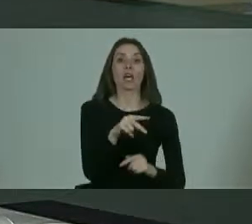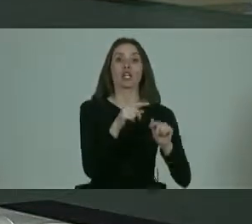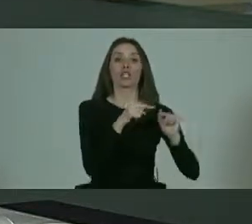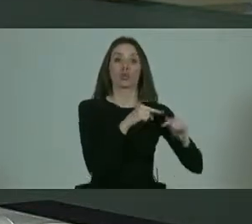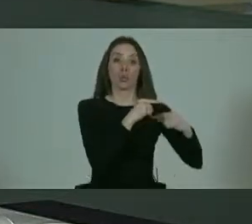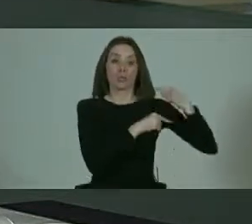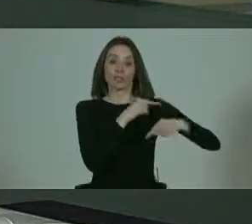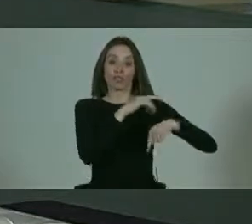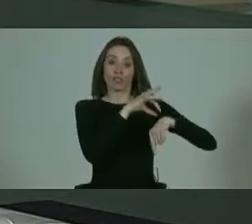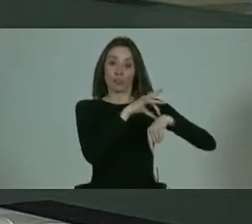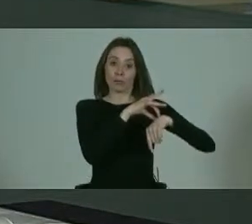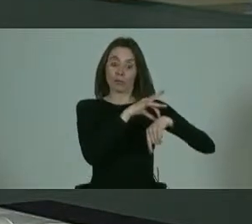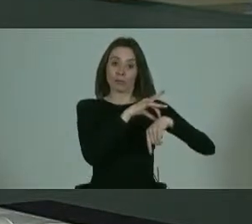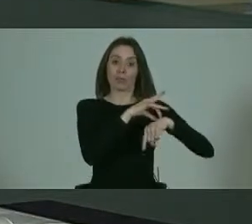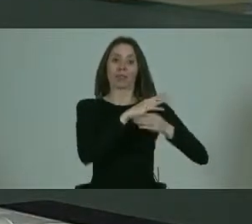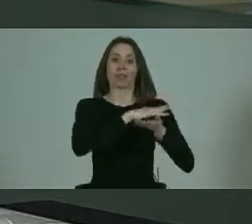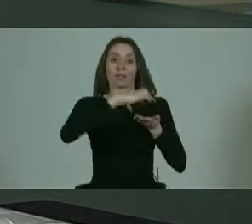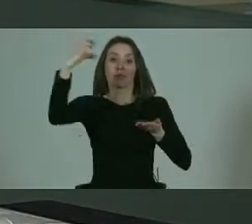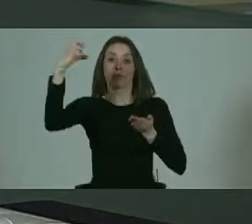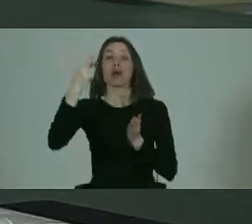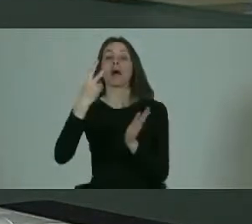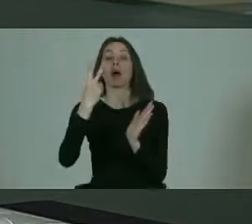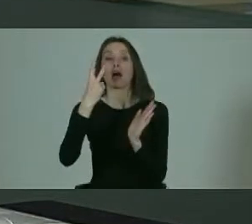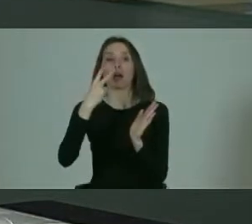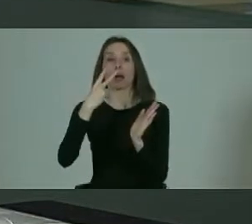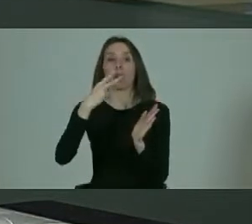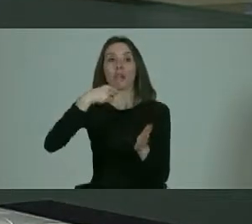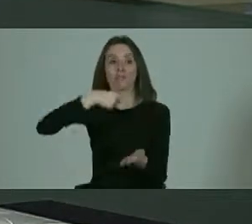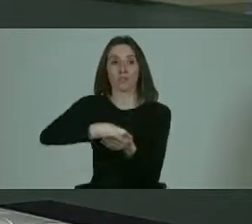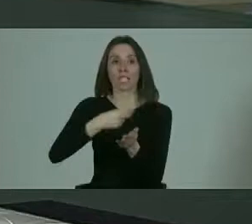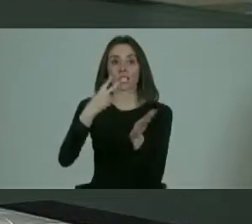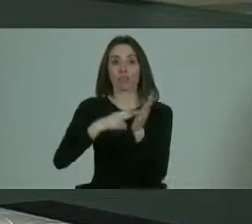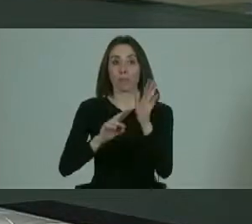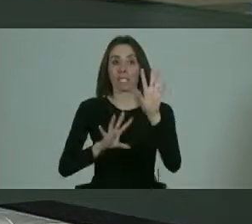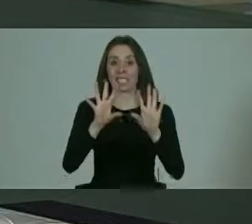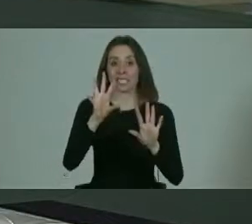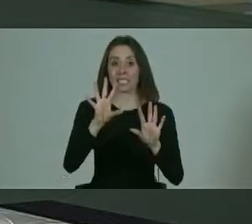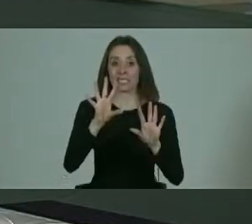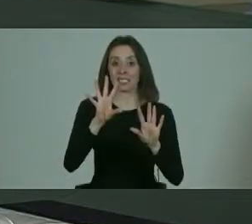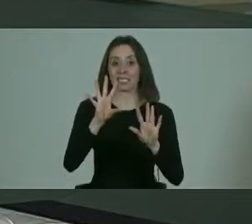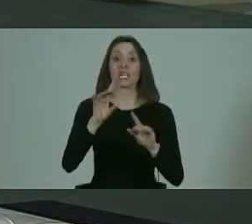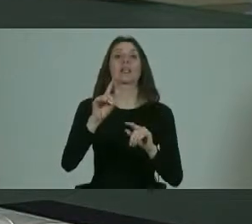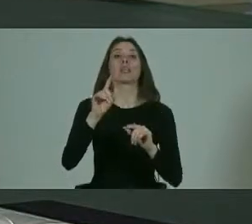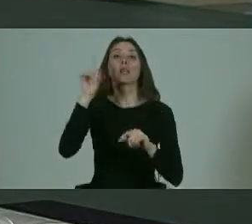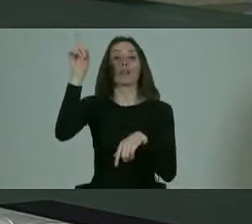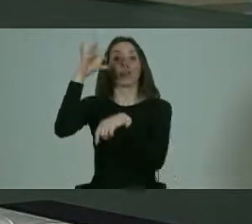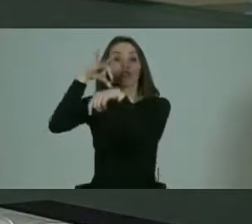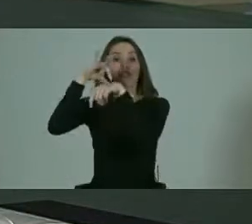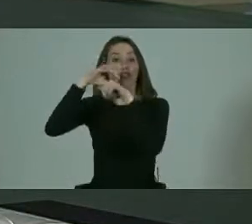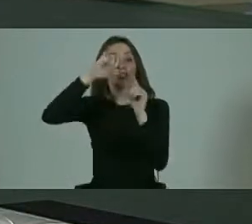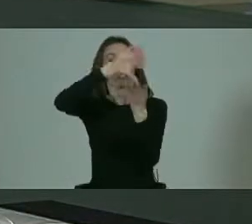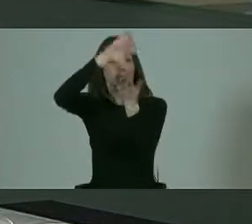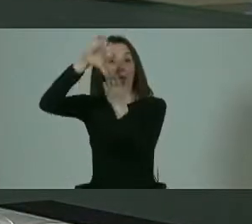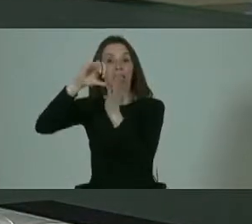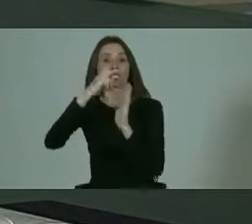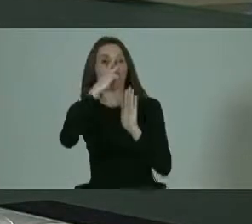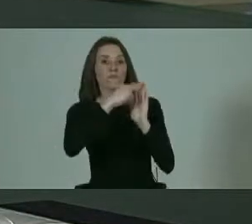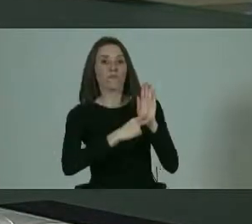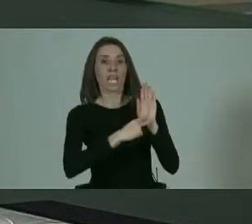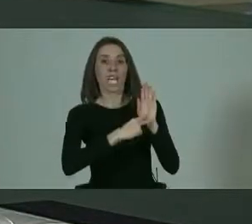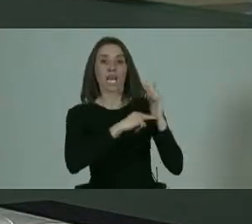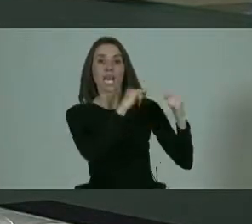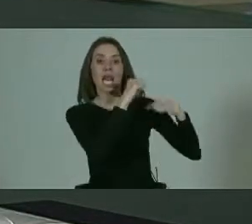de los proyectos para finalizar al 2015 a finales del 2015 tener acceso a su historia clínica